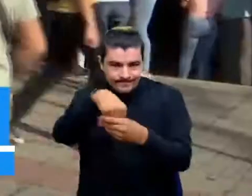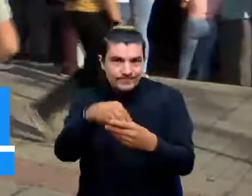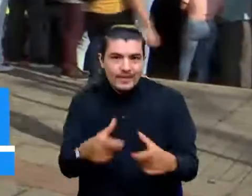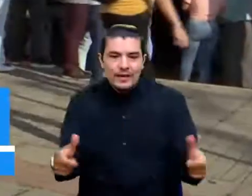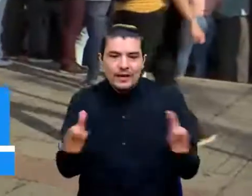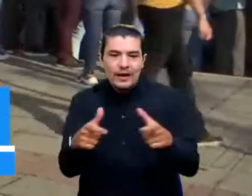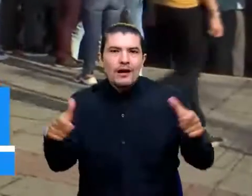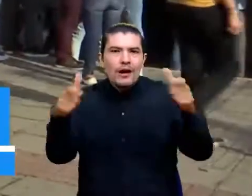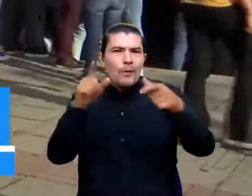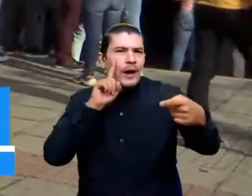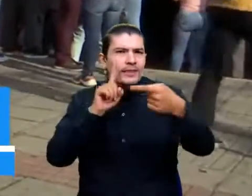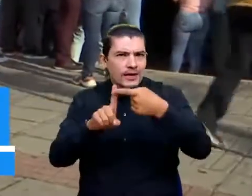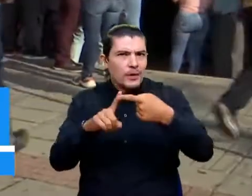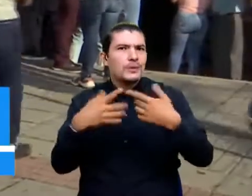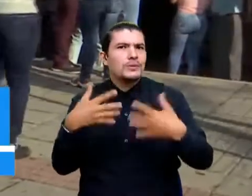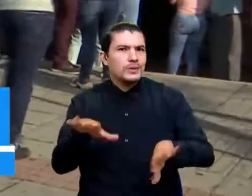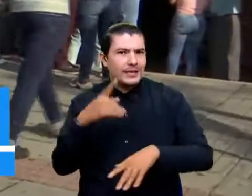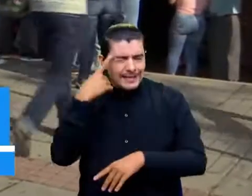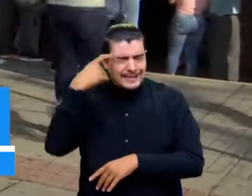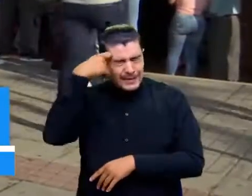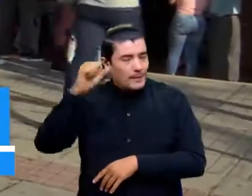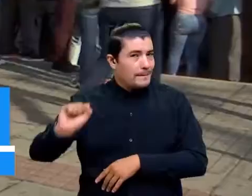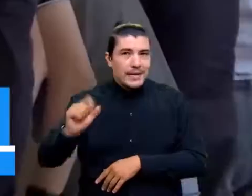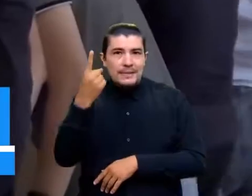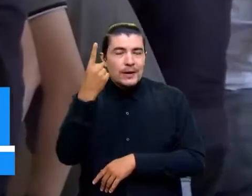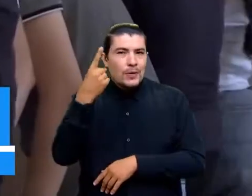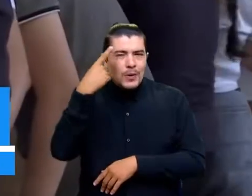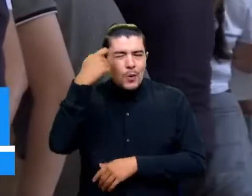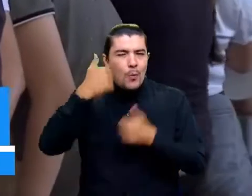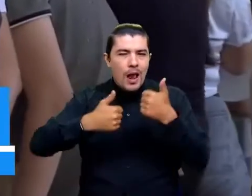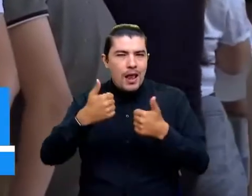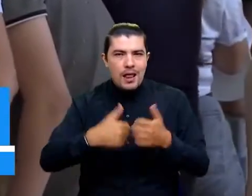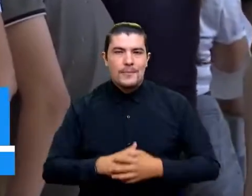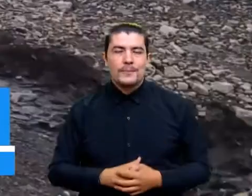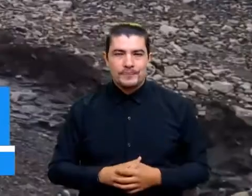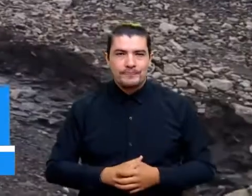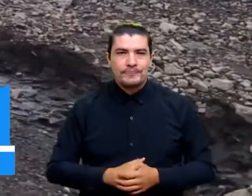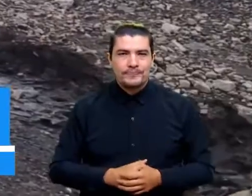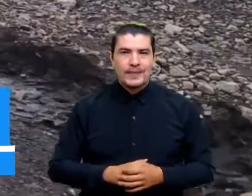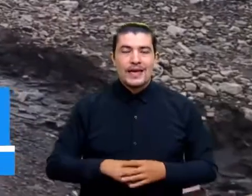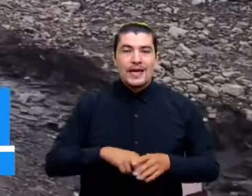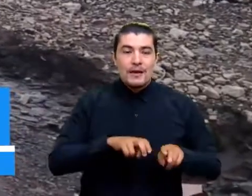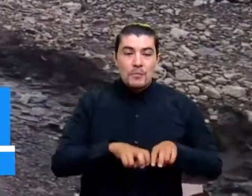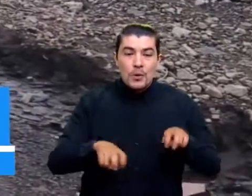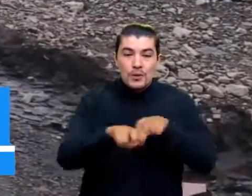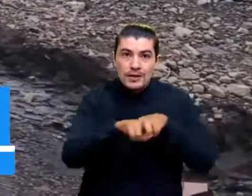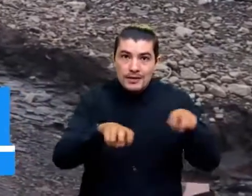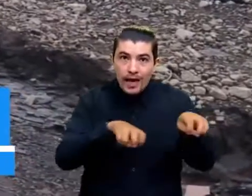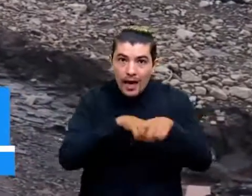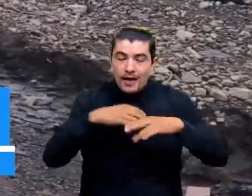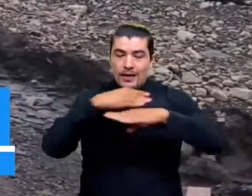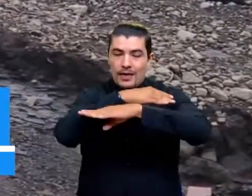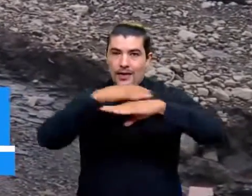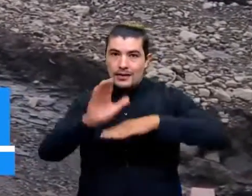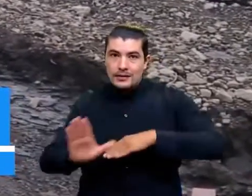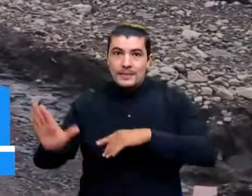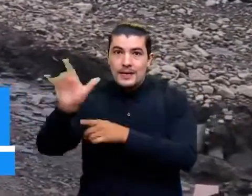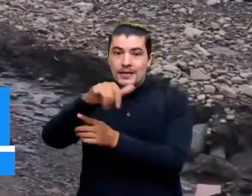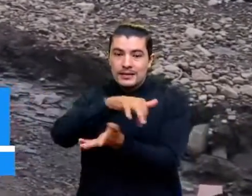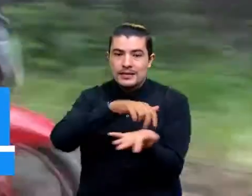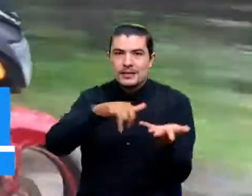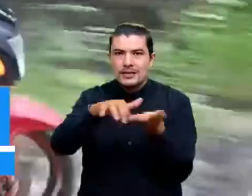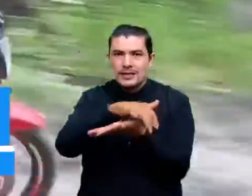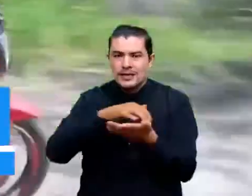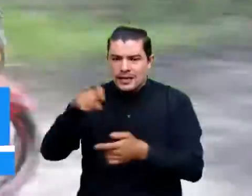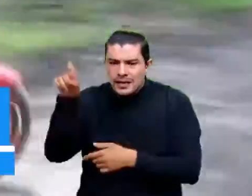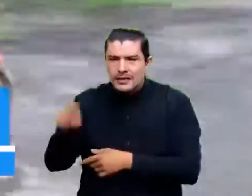a grandes retos el primer reto para los congresos santandereanos tendrán que ver con la movilidad y las vías del departamento ellos tendrán que